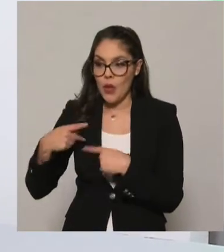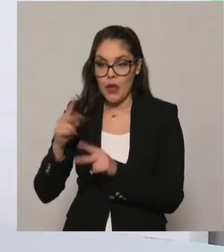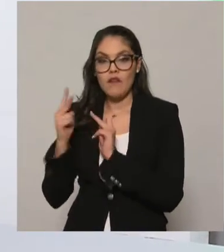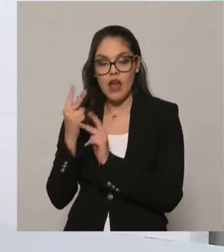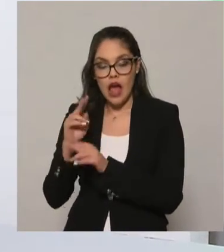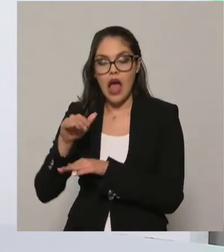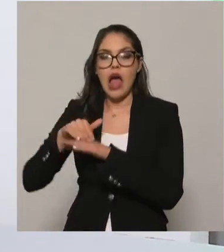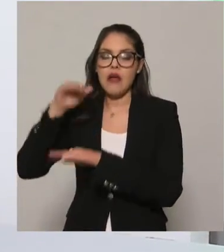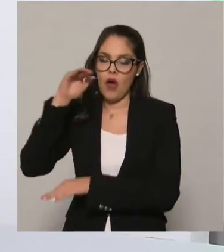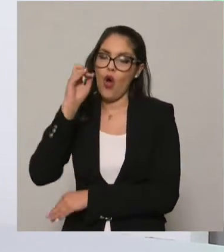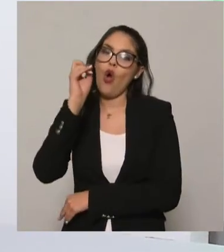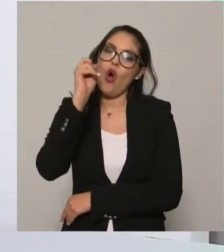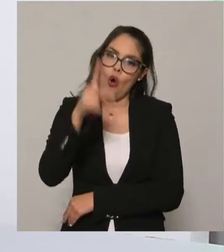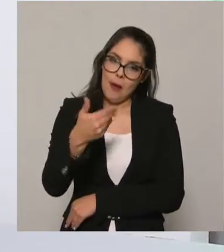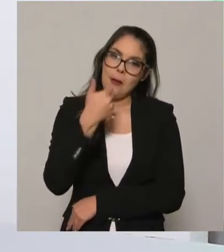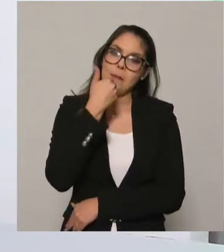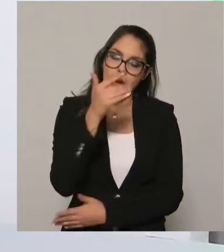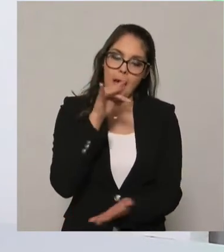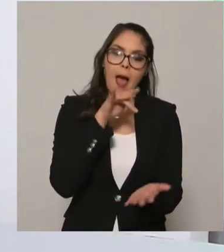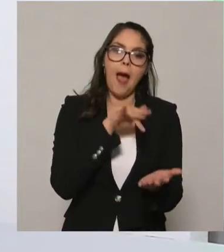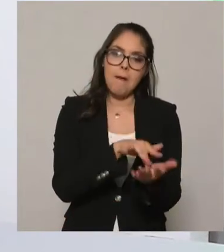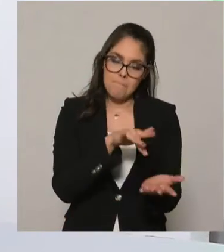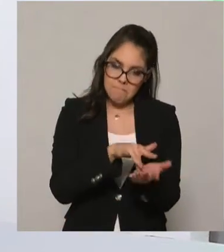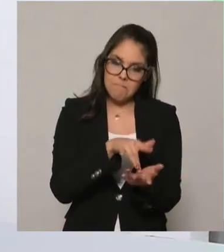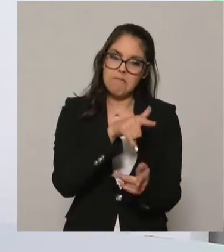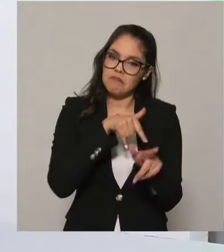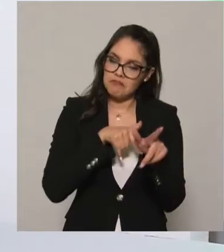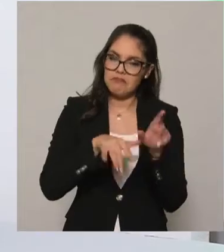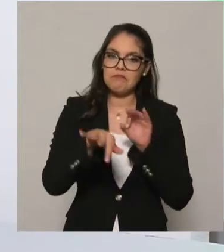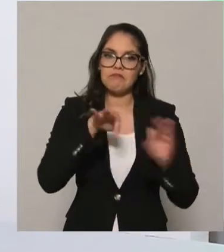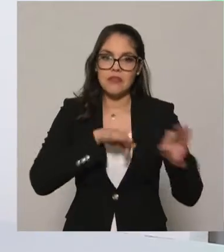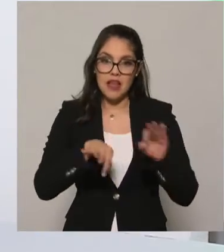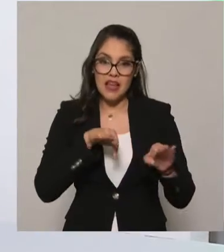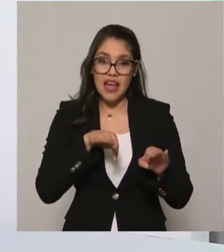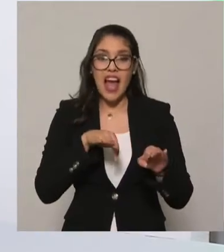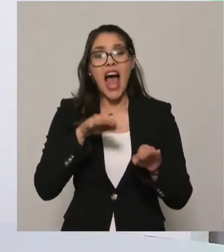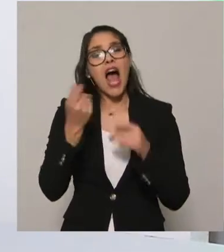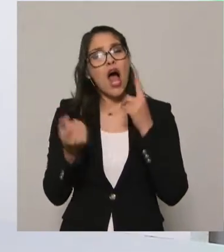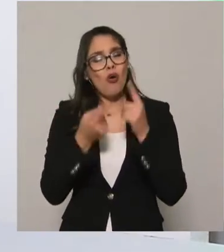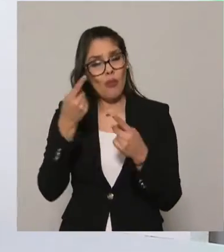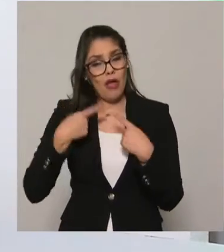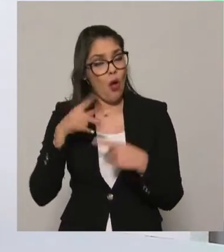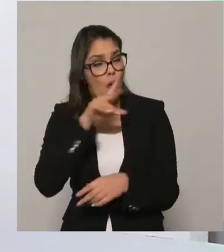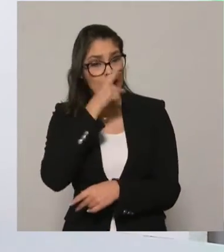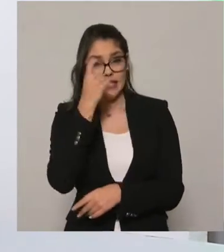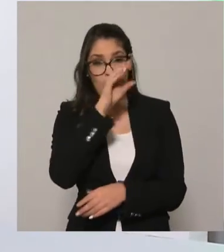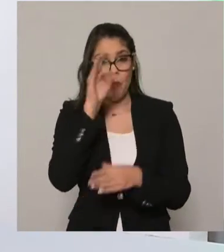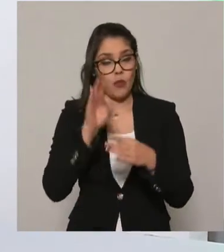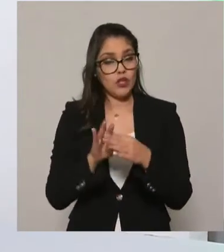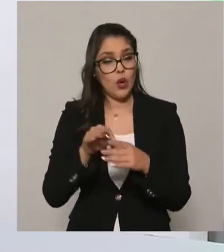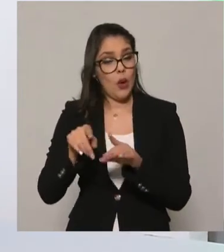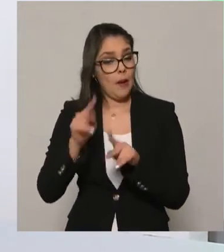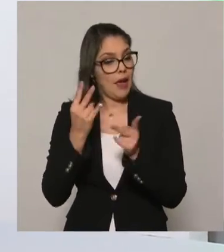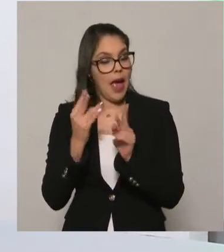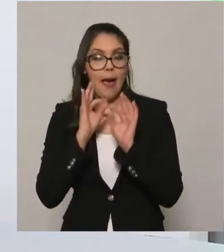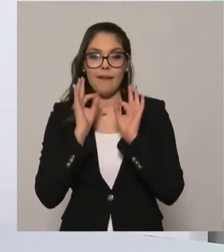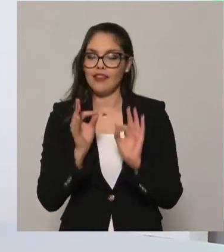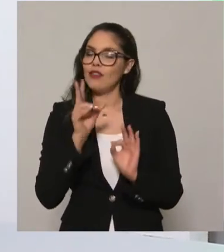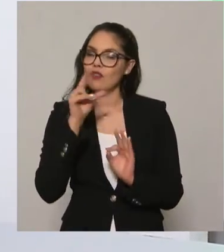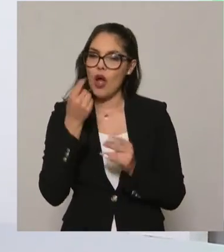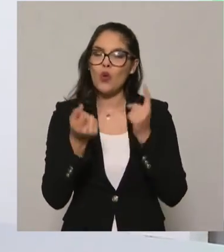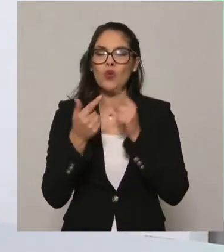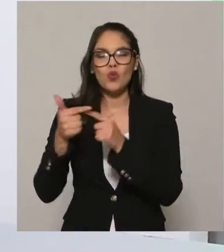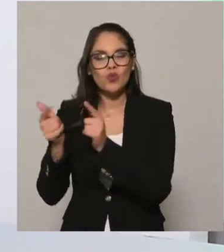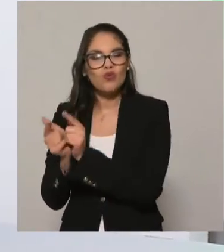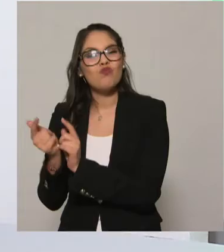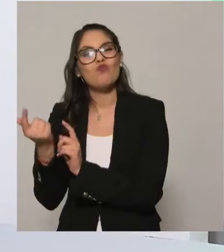están a favor, están apoyando esta ampliación de la Línea 3. Hay un pequeño grupo que todavía se opone, pero aún así el gobierno de la ciudad tomó